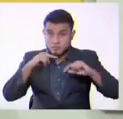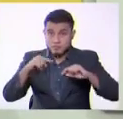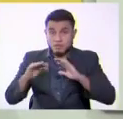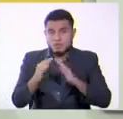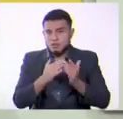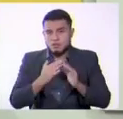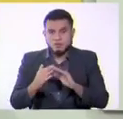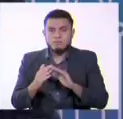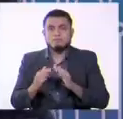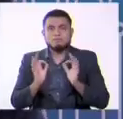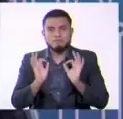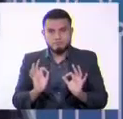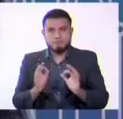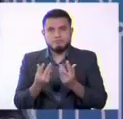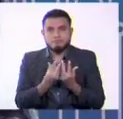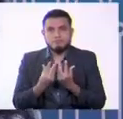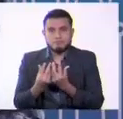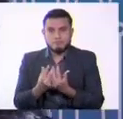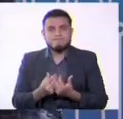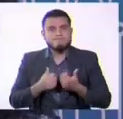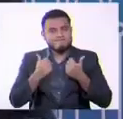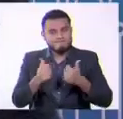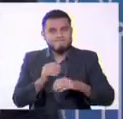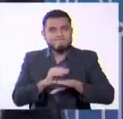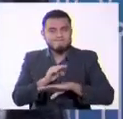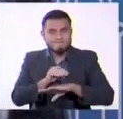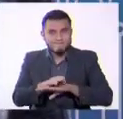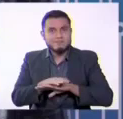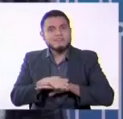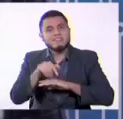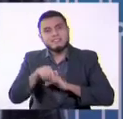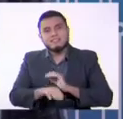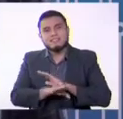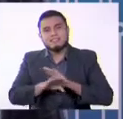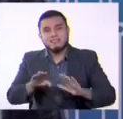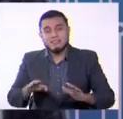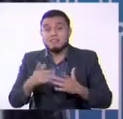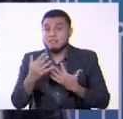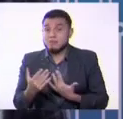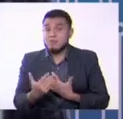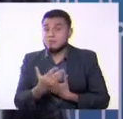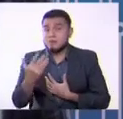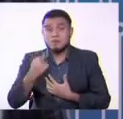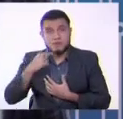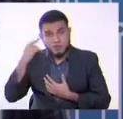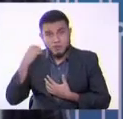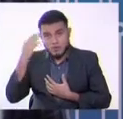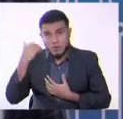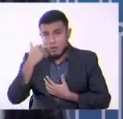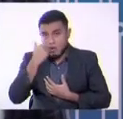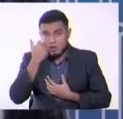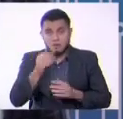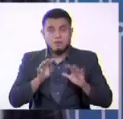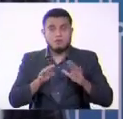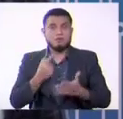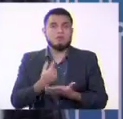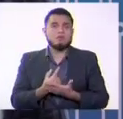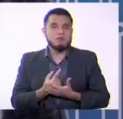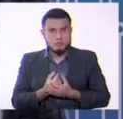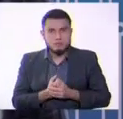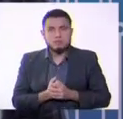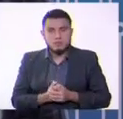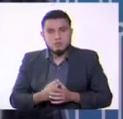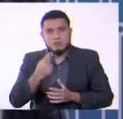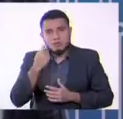ciudadana. Excelente, bueno, con este consejo nos quedamos y esperamos que todos los jóvenes de 9º grado que han escuchado esta